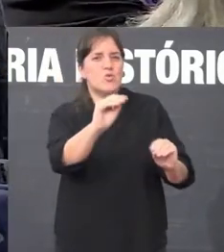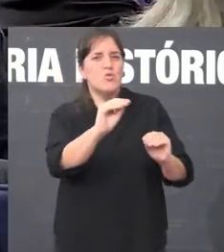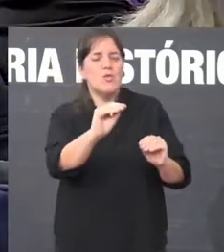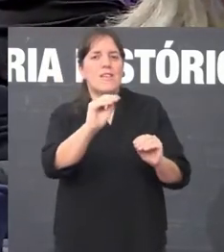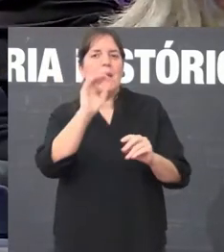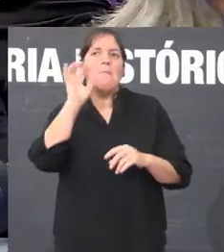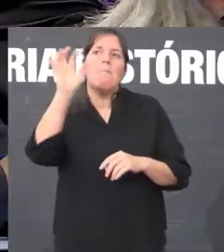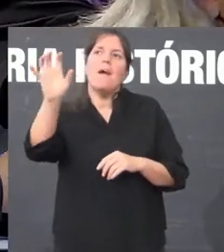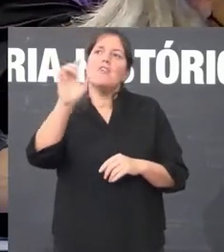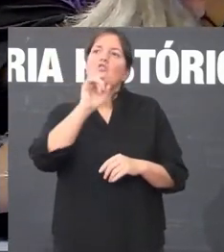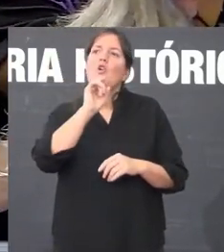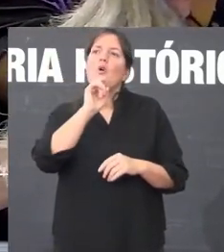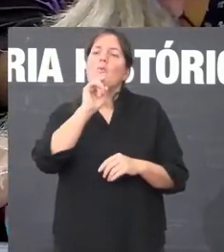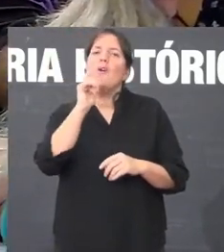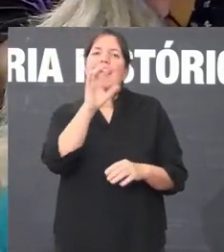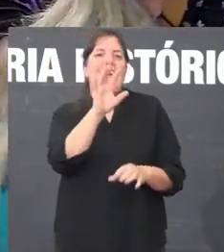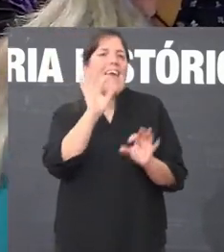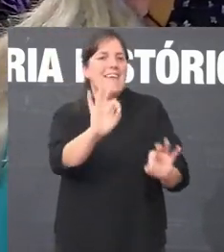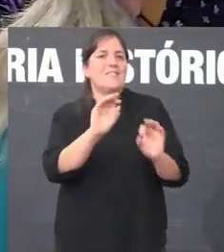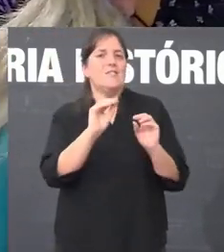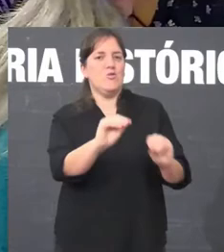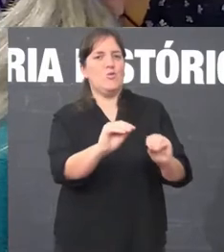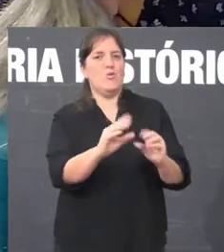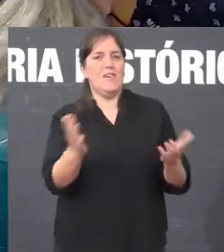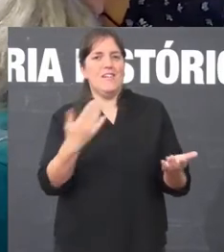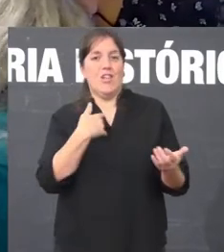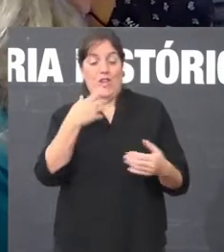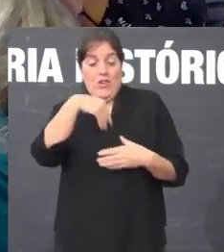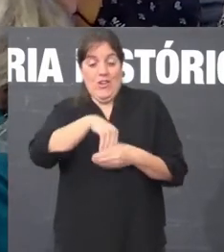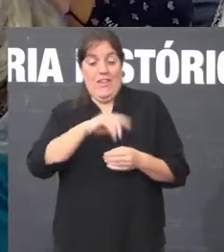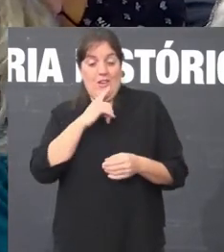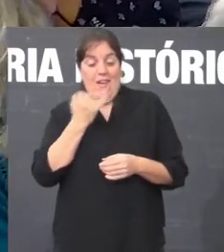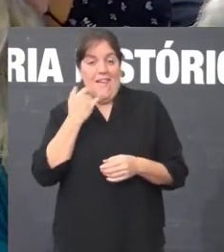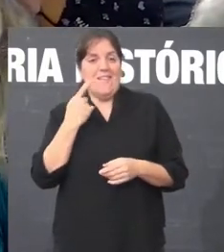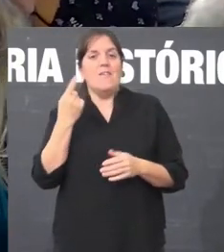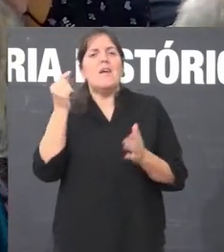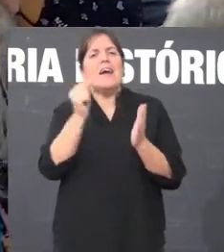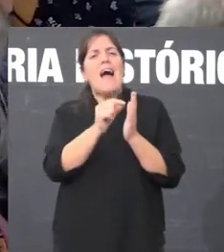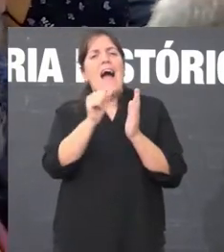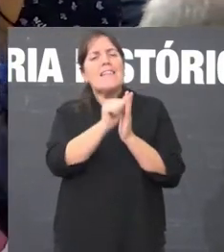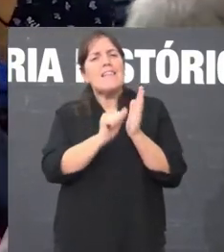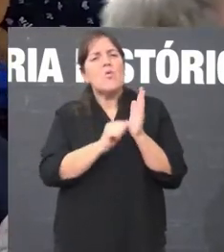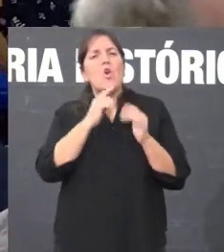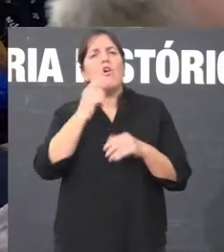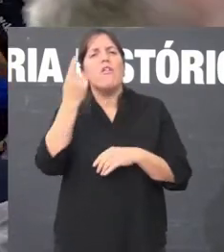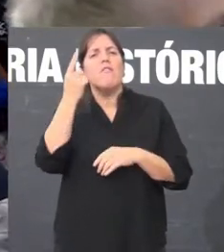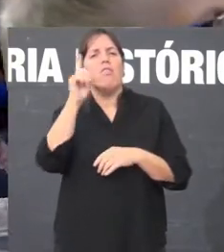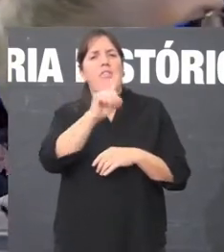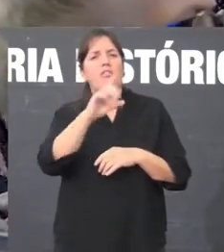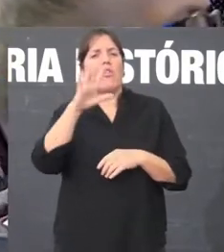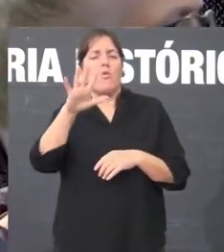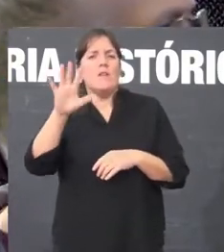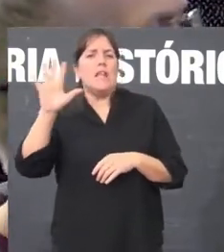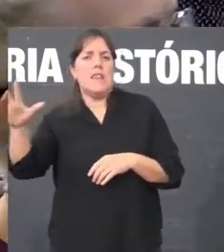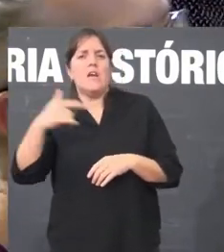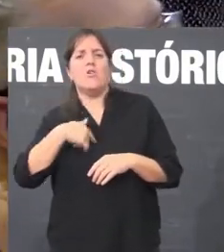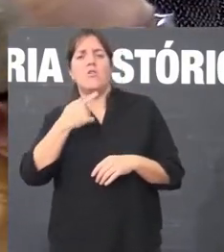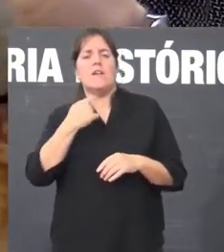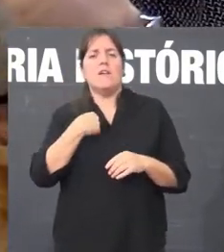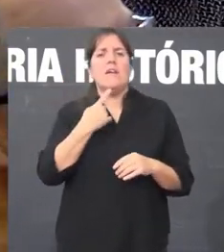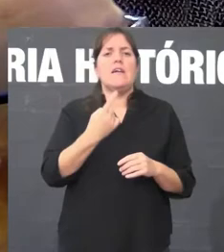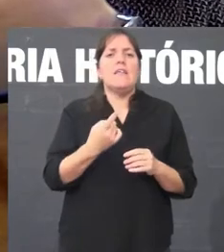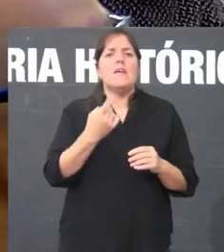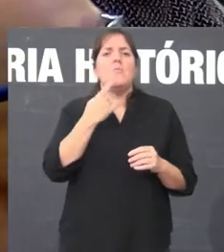país, y entonces eso se aplica. El 155, por ejemplo, bueno, lo de la sedición es un ejemplo también, o sea, la sedición,